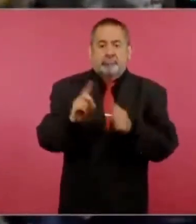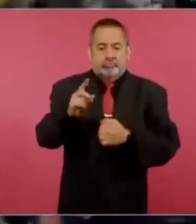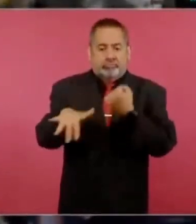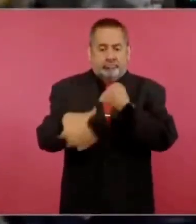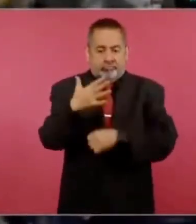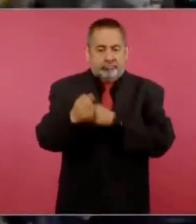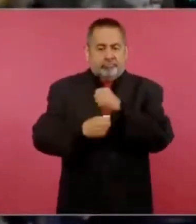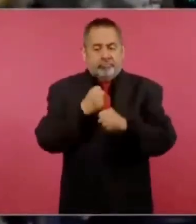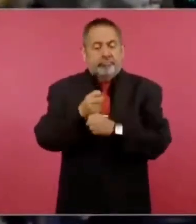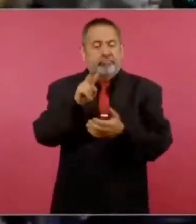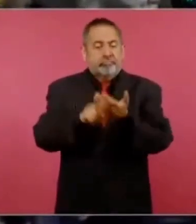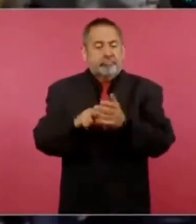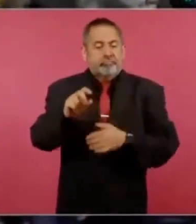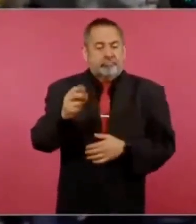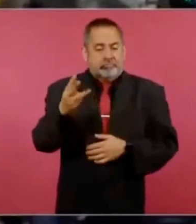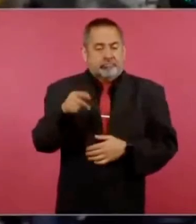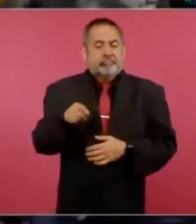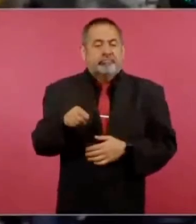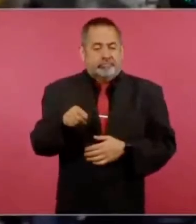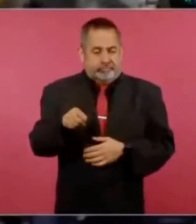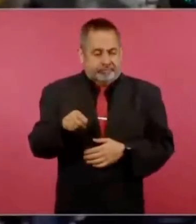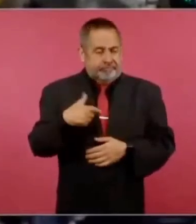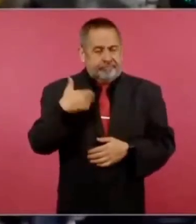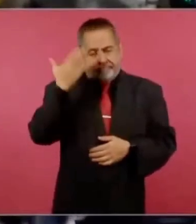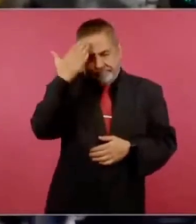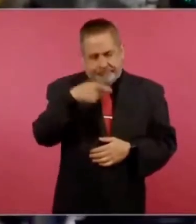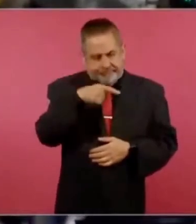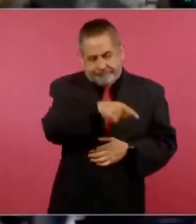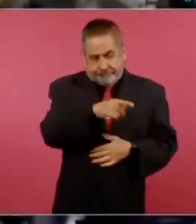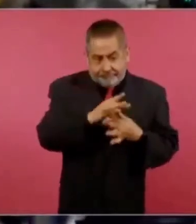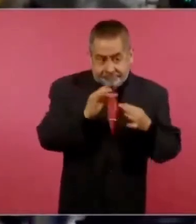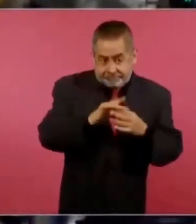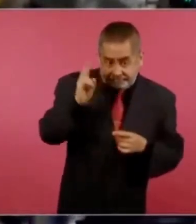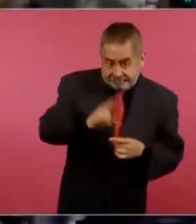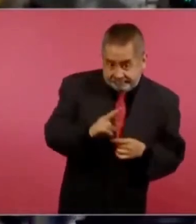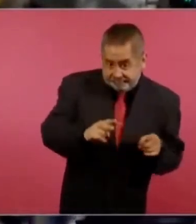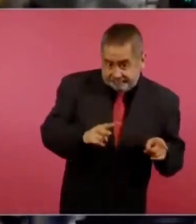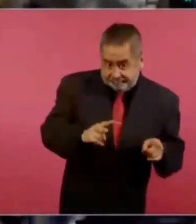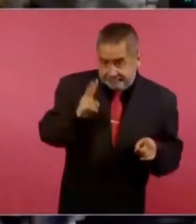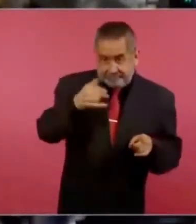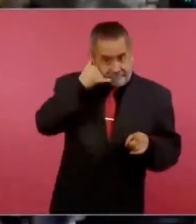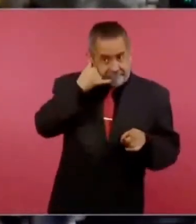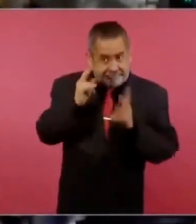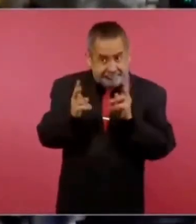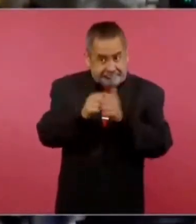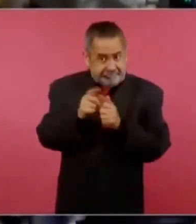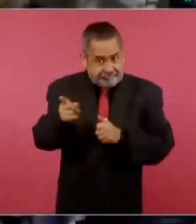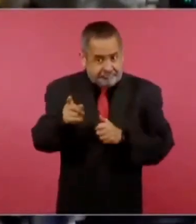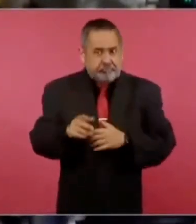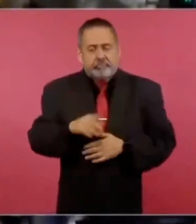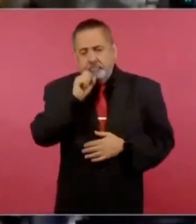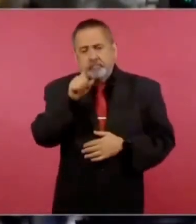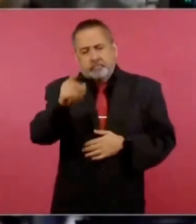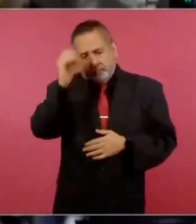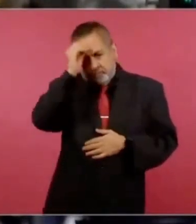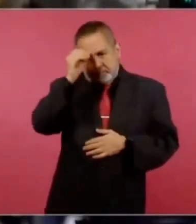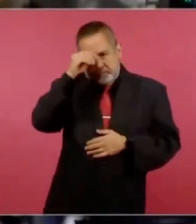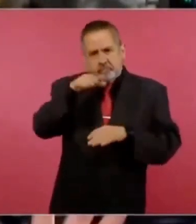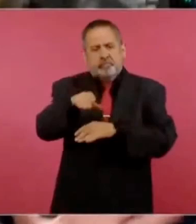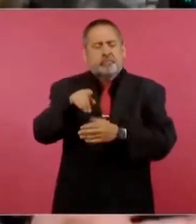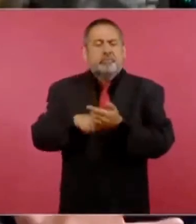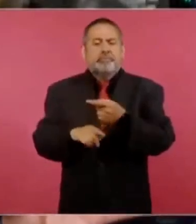del 2023. Conocer si este dato pues es cierto, presidente, y también su punto de vista